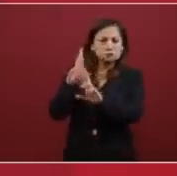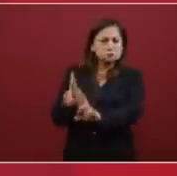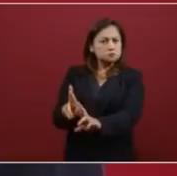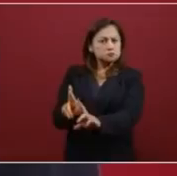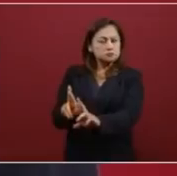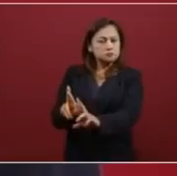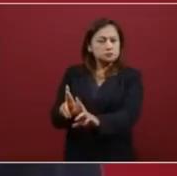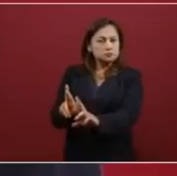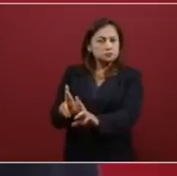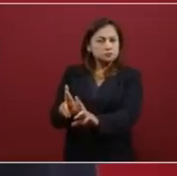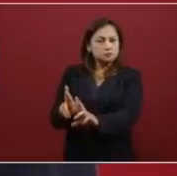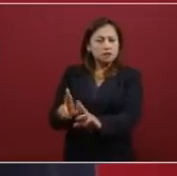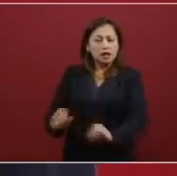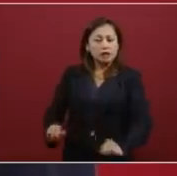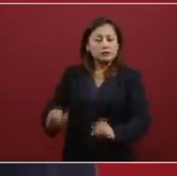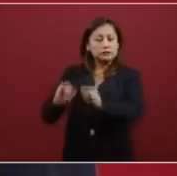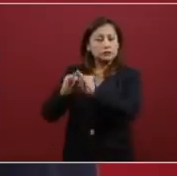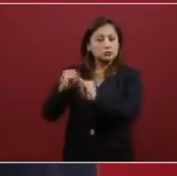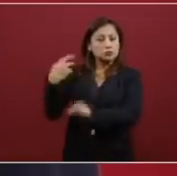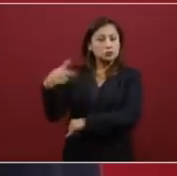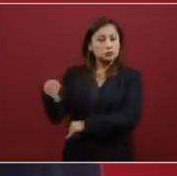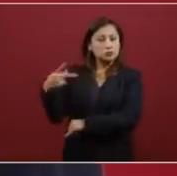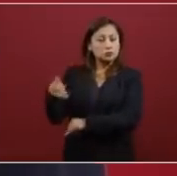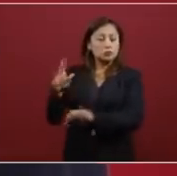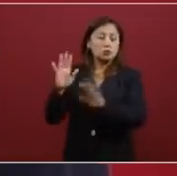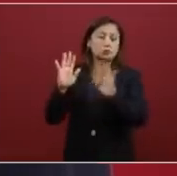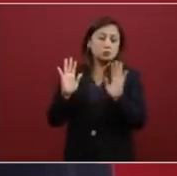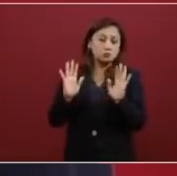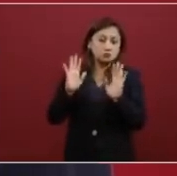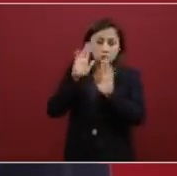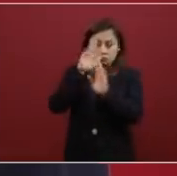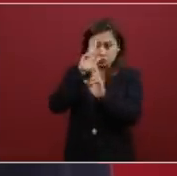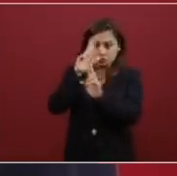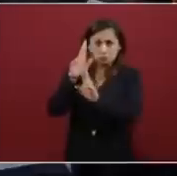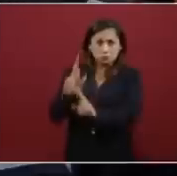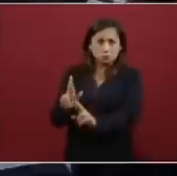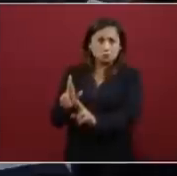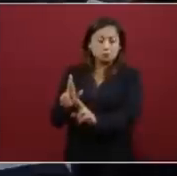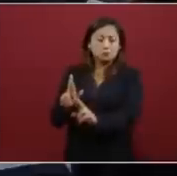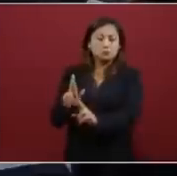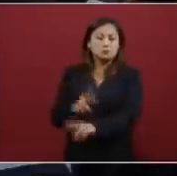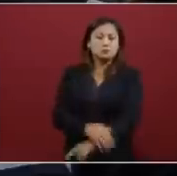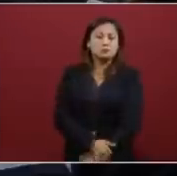las instituciones que puedan